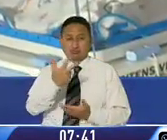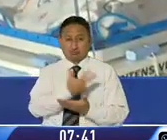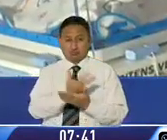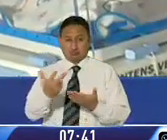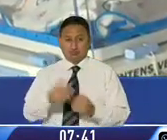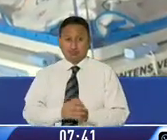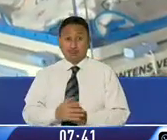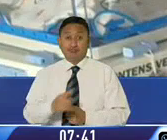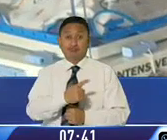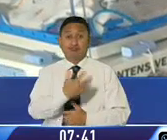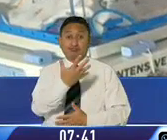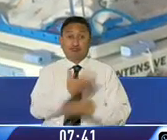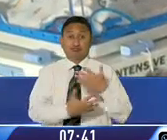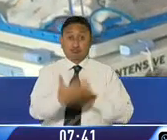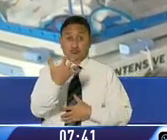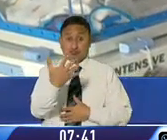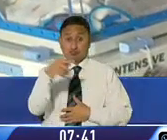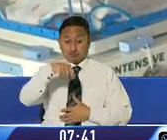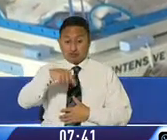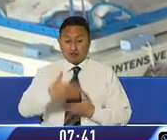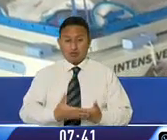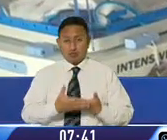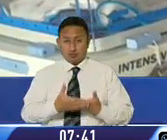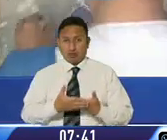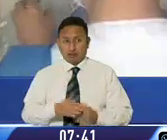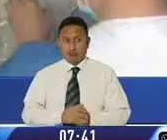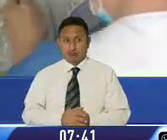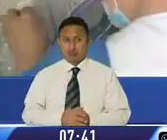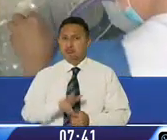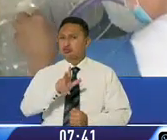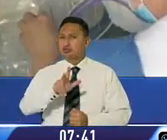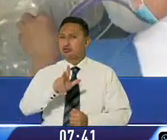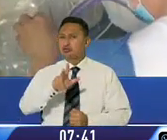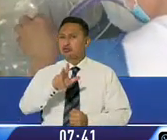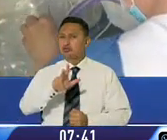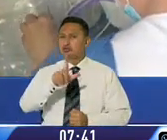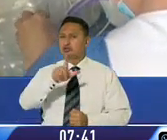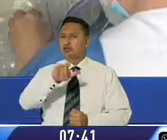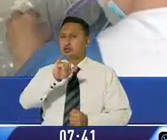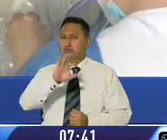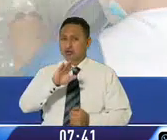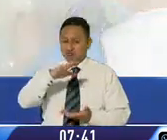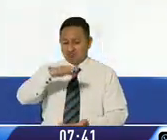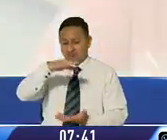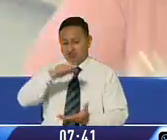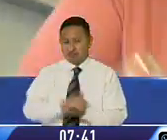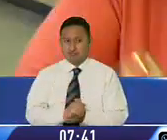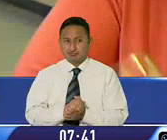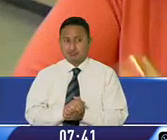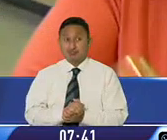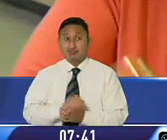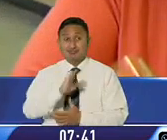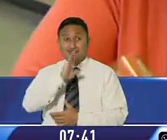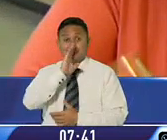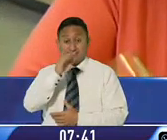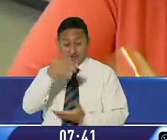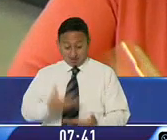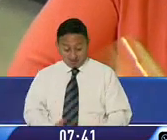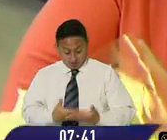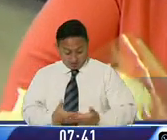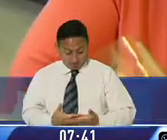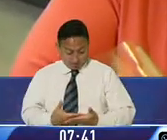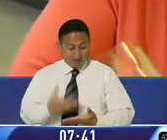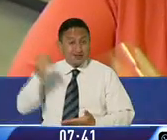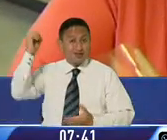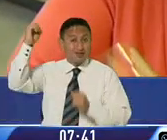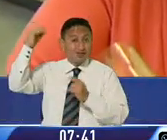Los quintillizos llegaron al mundo con un peso promedio de un poco más de 3 libras cada uno. Para tener un bebé siempre es una bendición y siempre